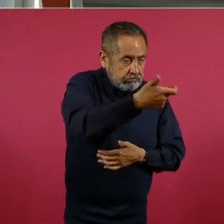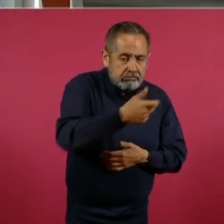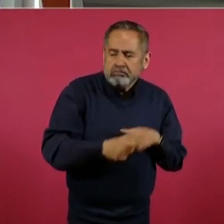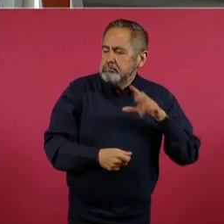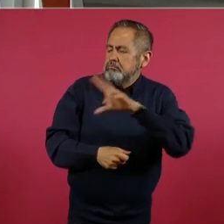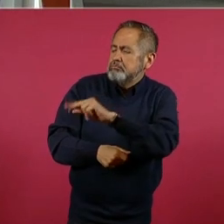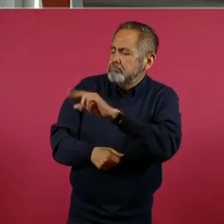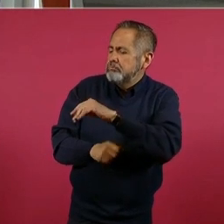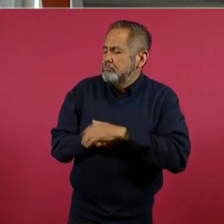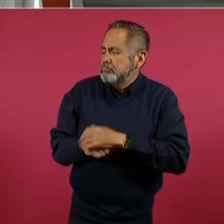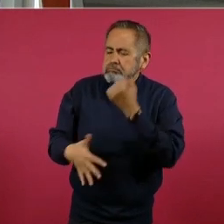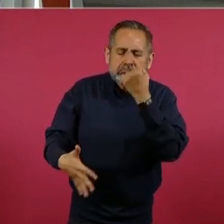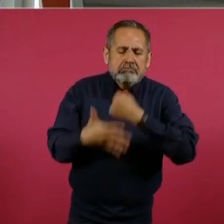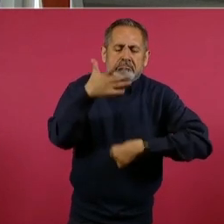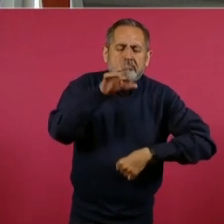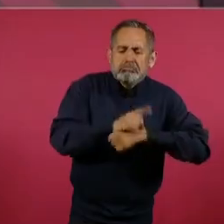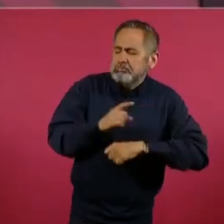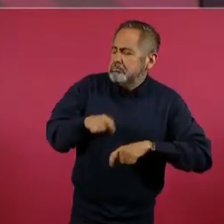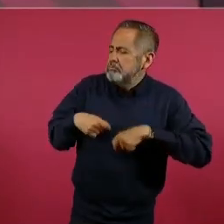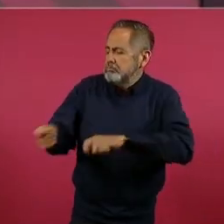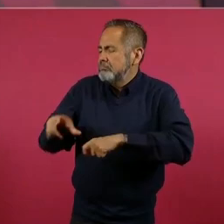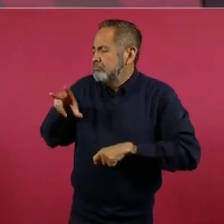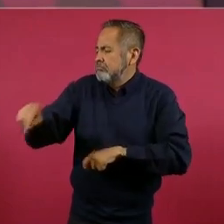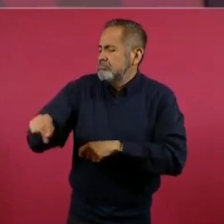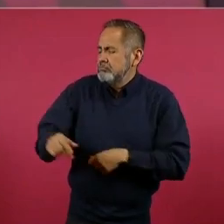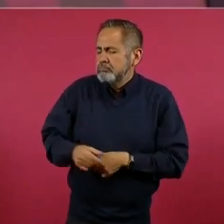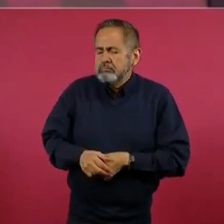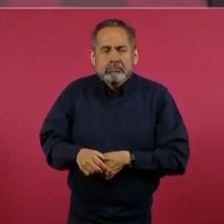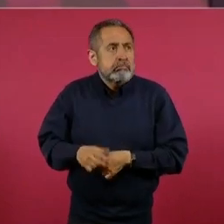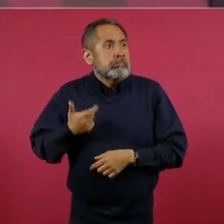en 15 días, ¿qué hace un gobierno?